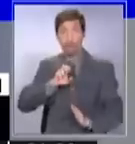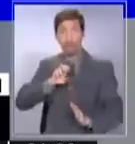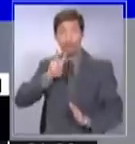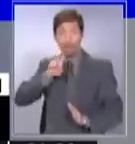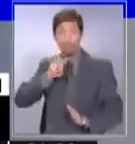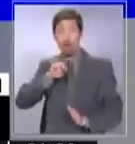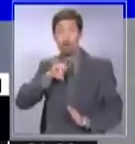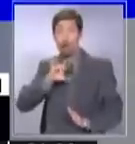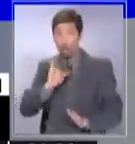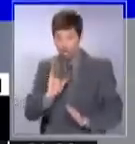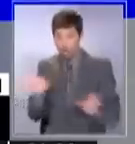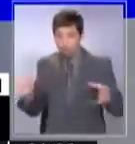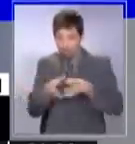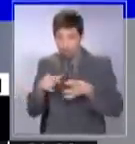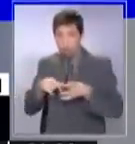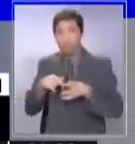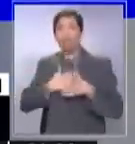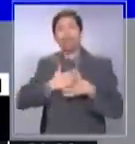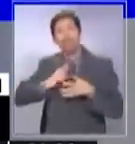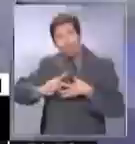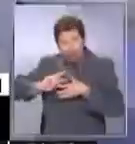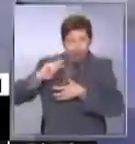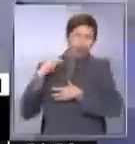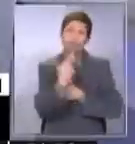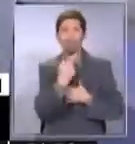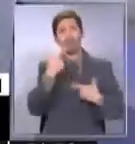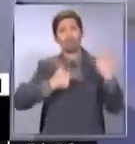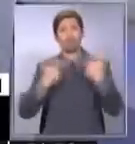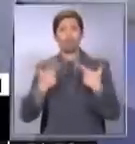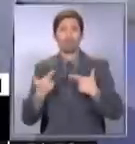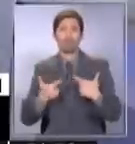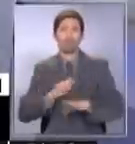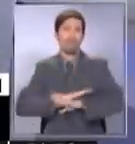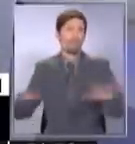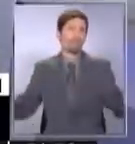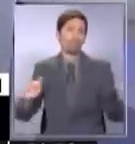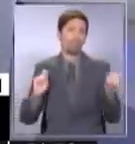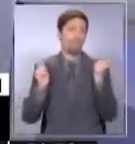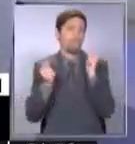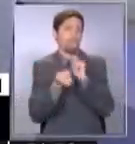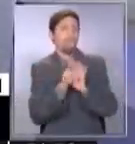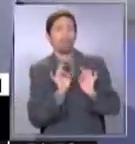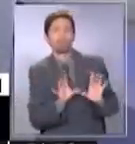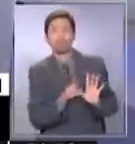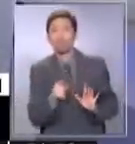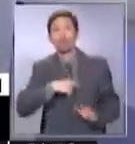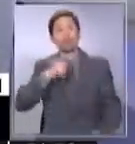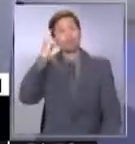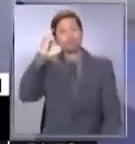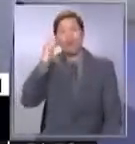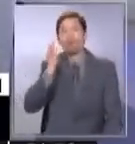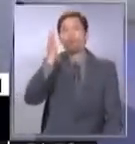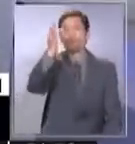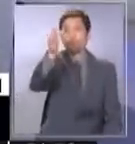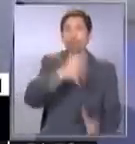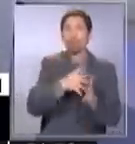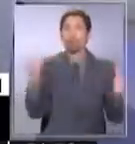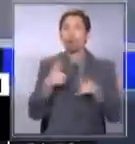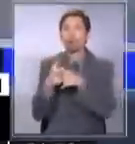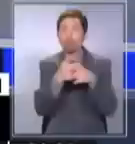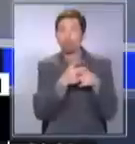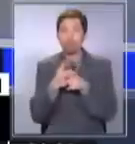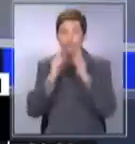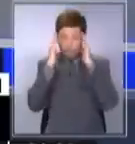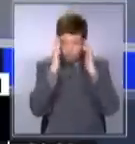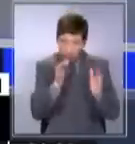queremos que evolucione la política que se termine la transición que tengamos una mirada de futuro que tengamos una mirada más social y de mayor justicia en Chile Luciano